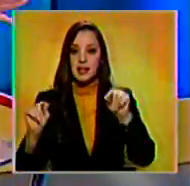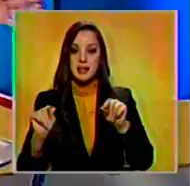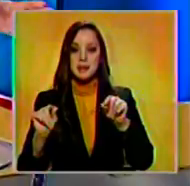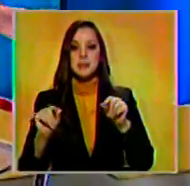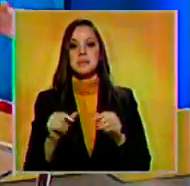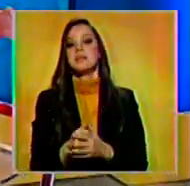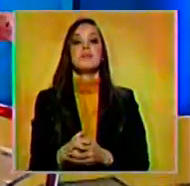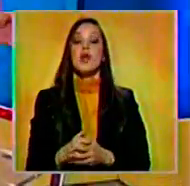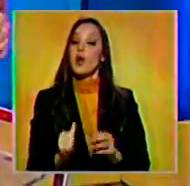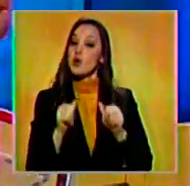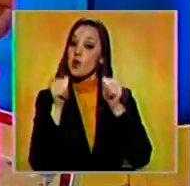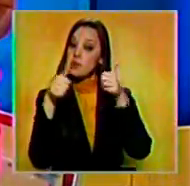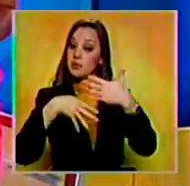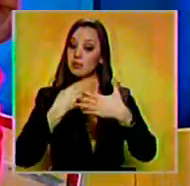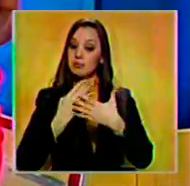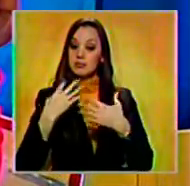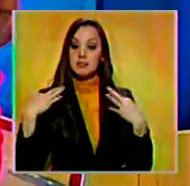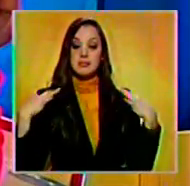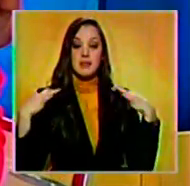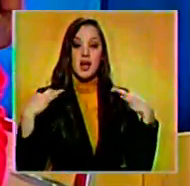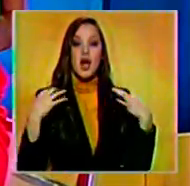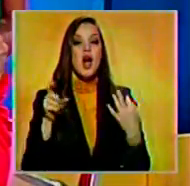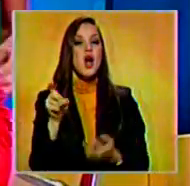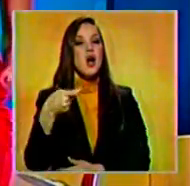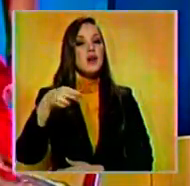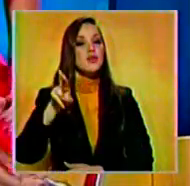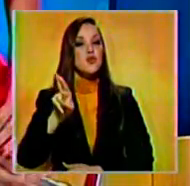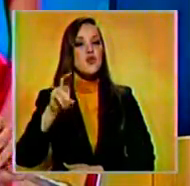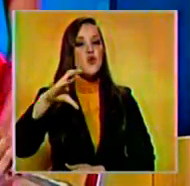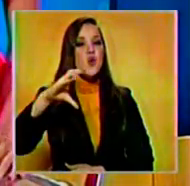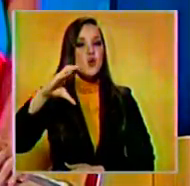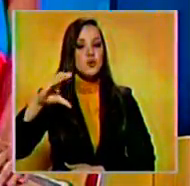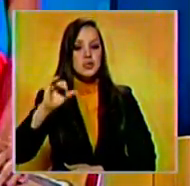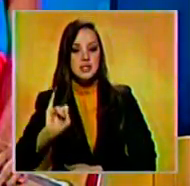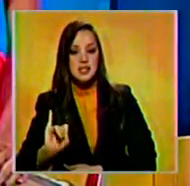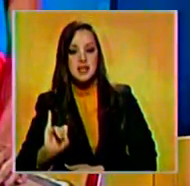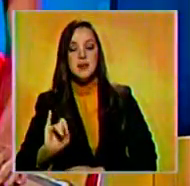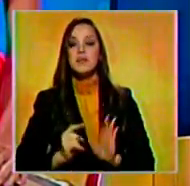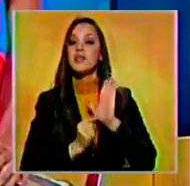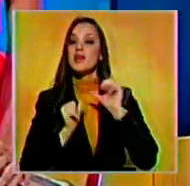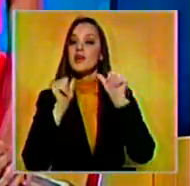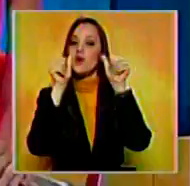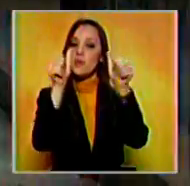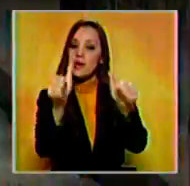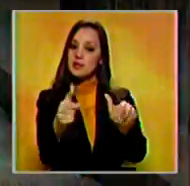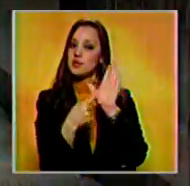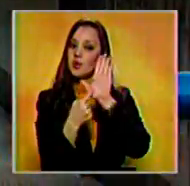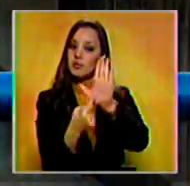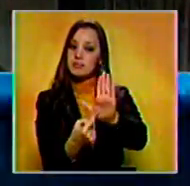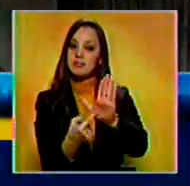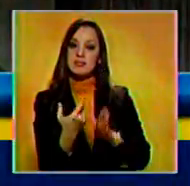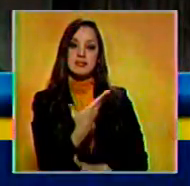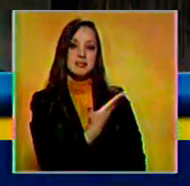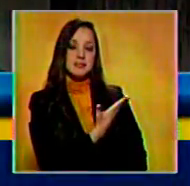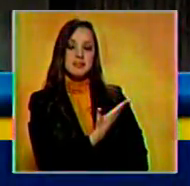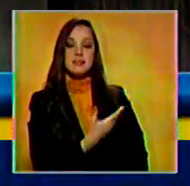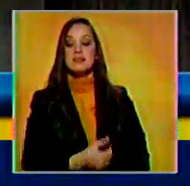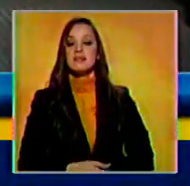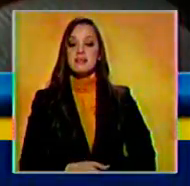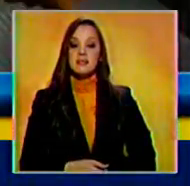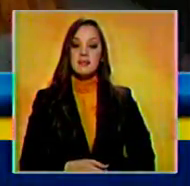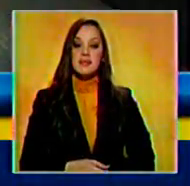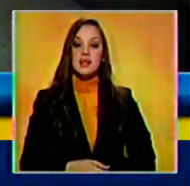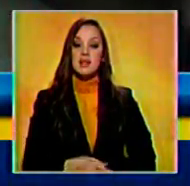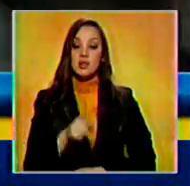Comenzamos con moda porque Gucci presentó su primera colección en la apertura del Milan Fashion Week. El estreno de Alessandro Michele